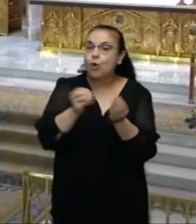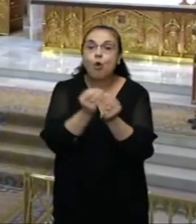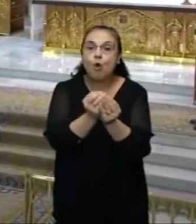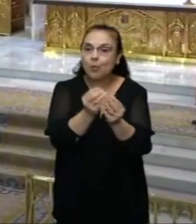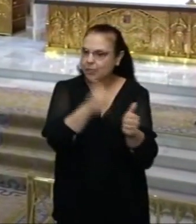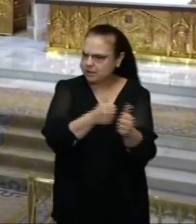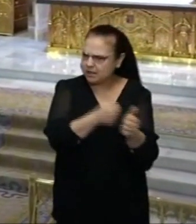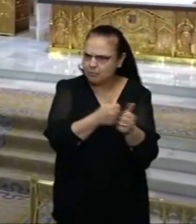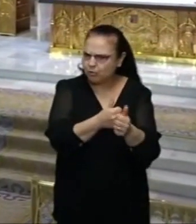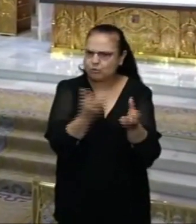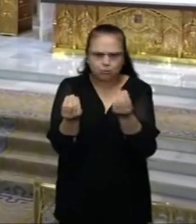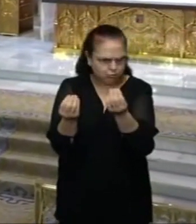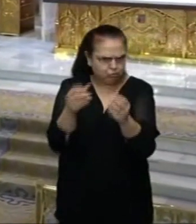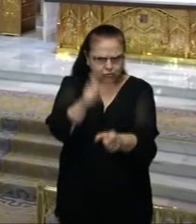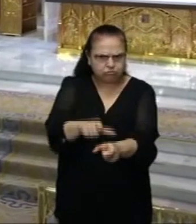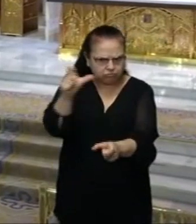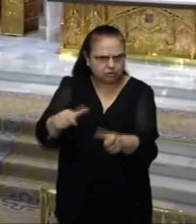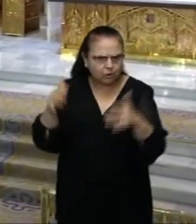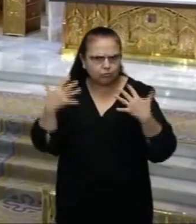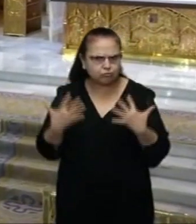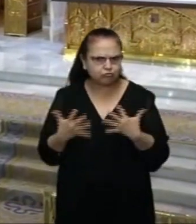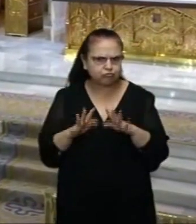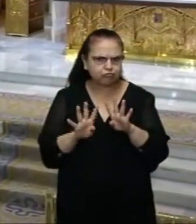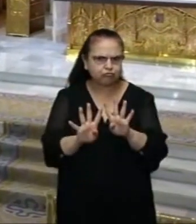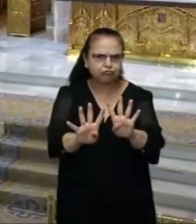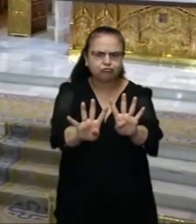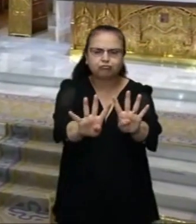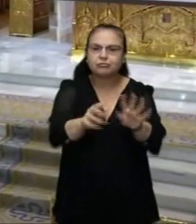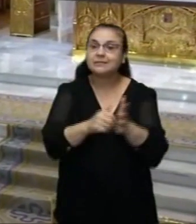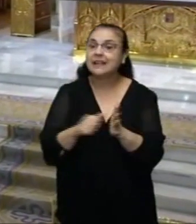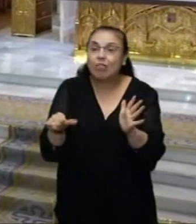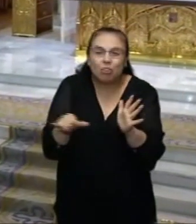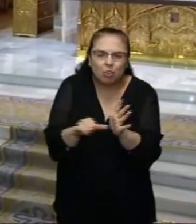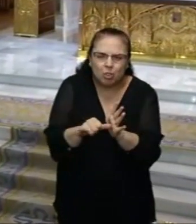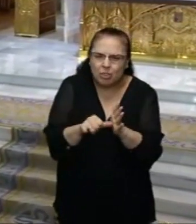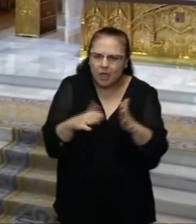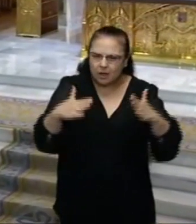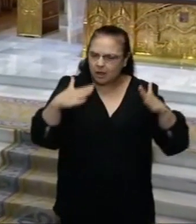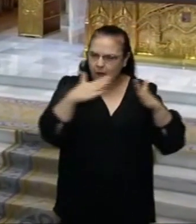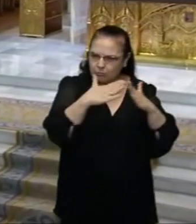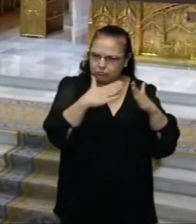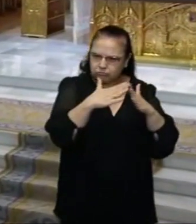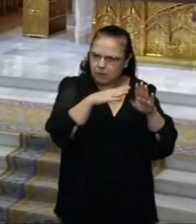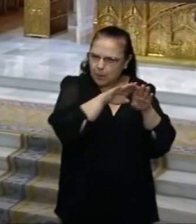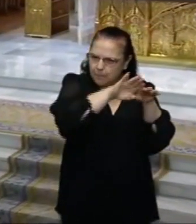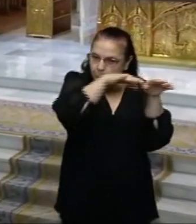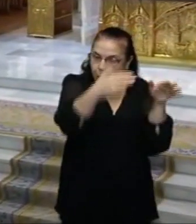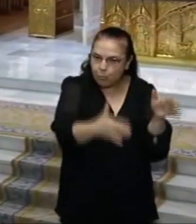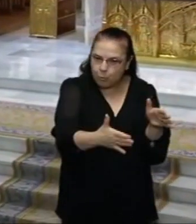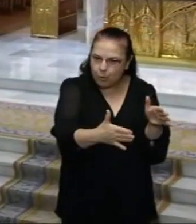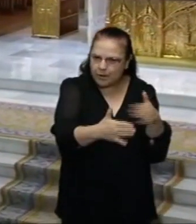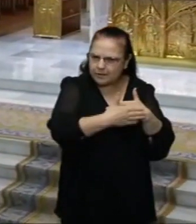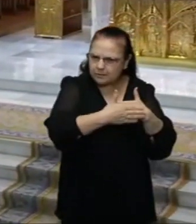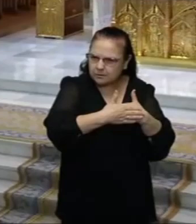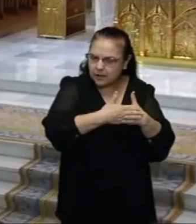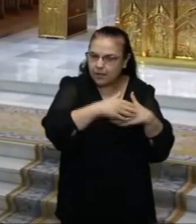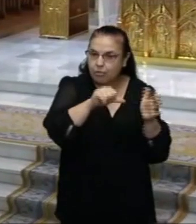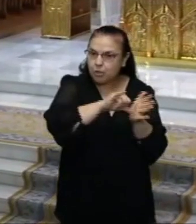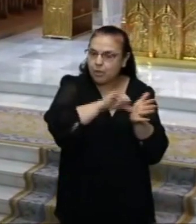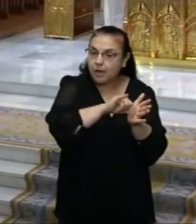y mucho gentío. Cuando se acercaba a la puerta de la ciudad, resultó que sacaban a enterrar a un